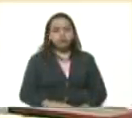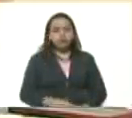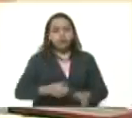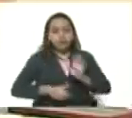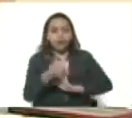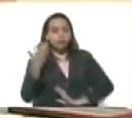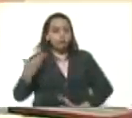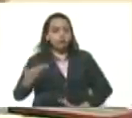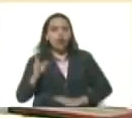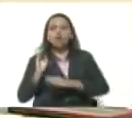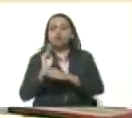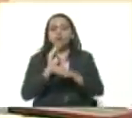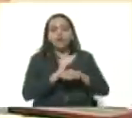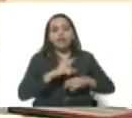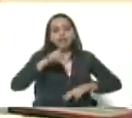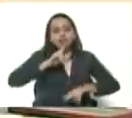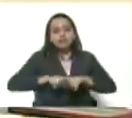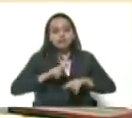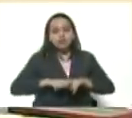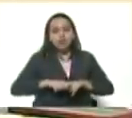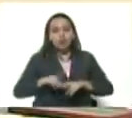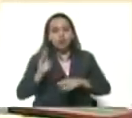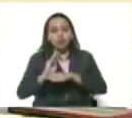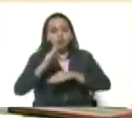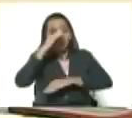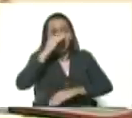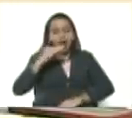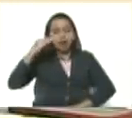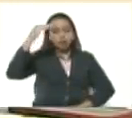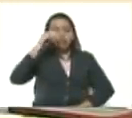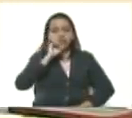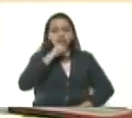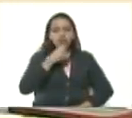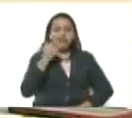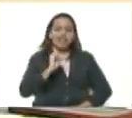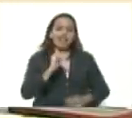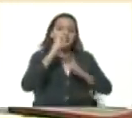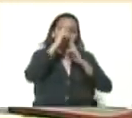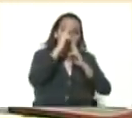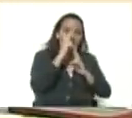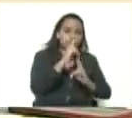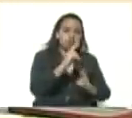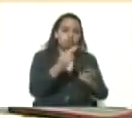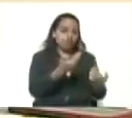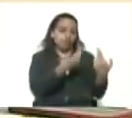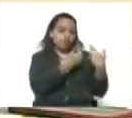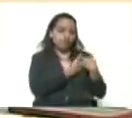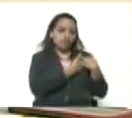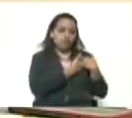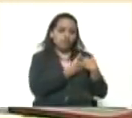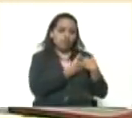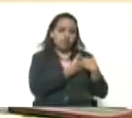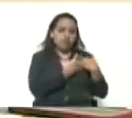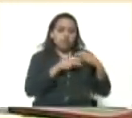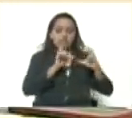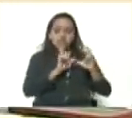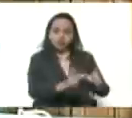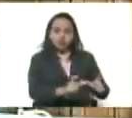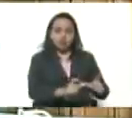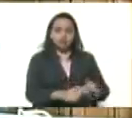principal, cuidar a nuestros niños, cuidar a nuestros adultos mayores y ser responsables en el cumplimiento de la